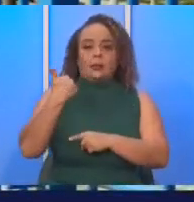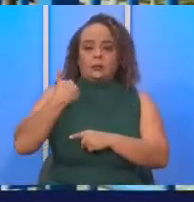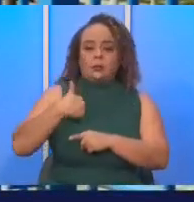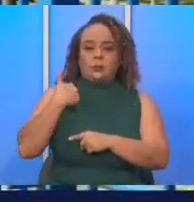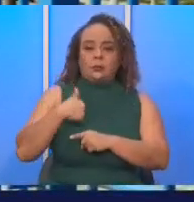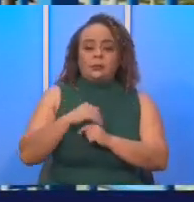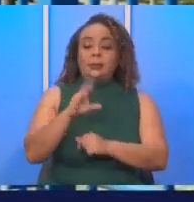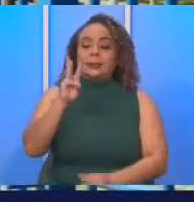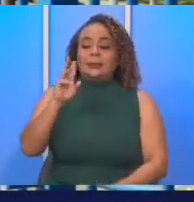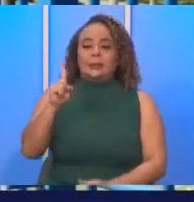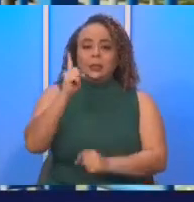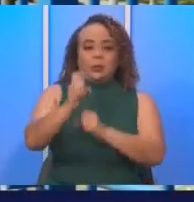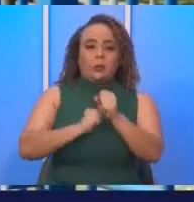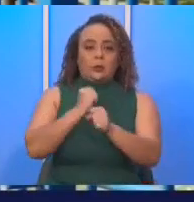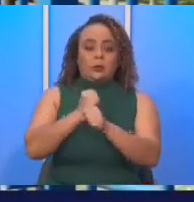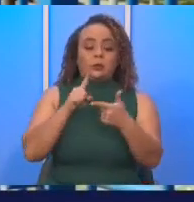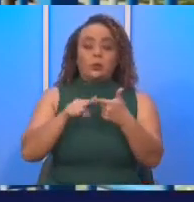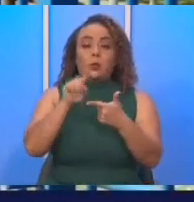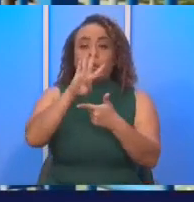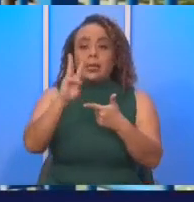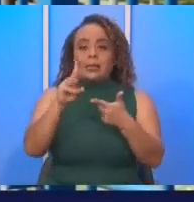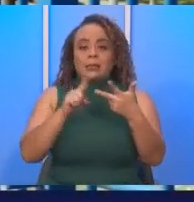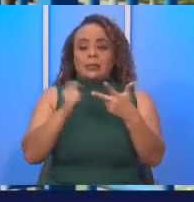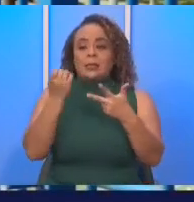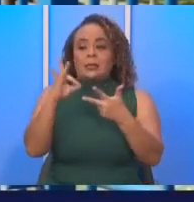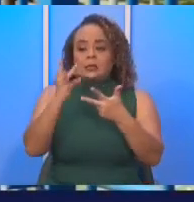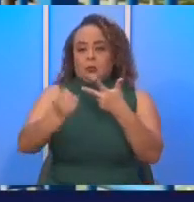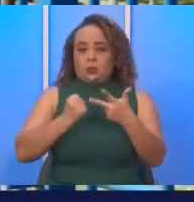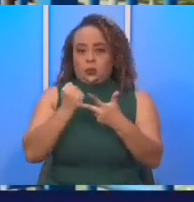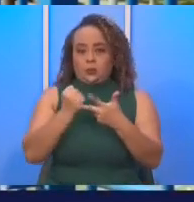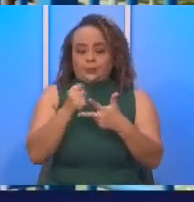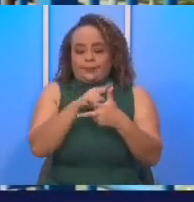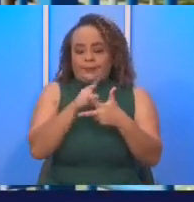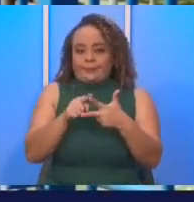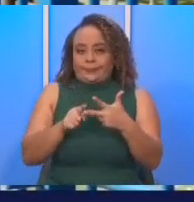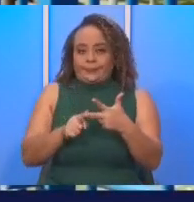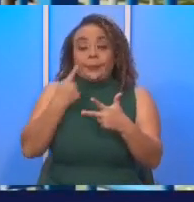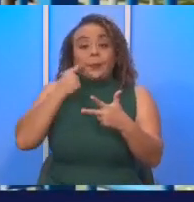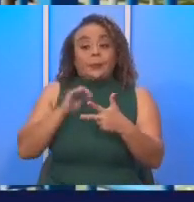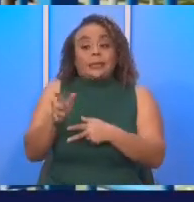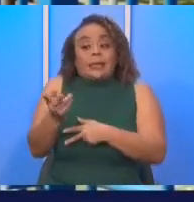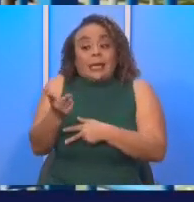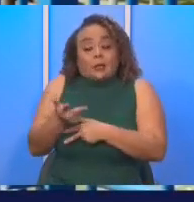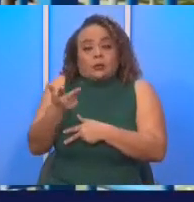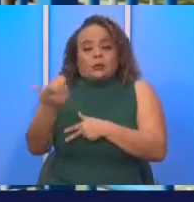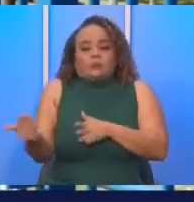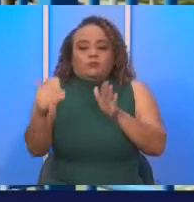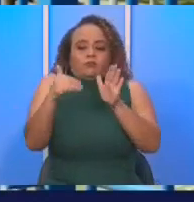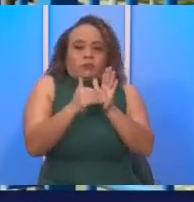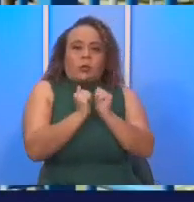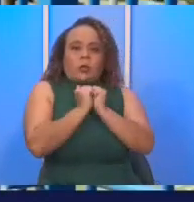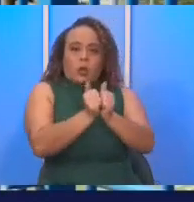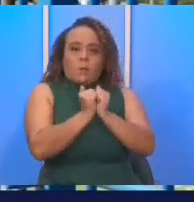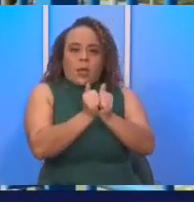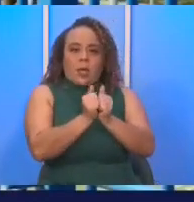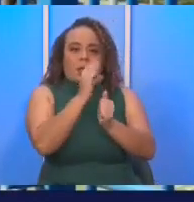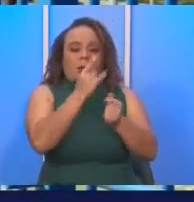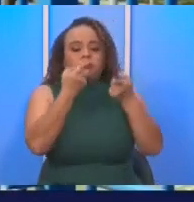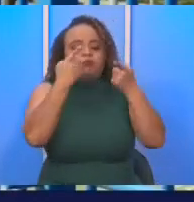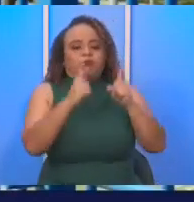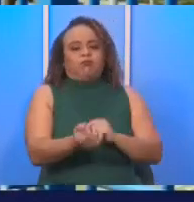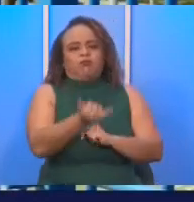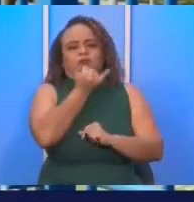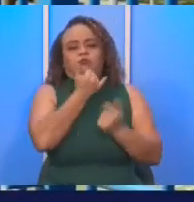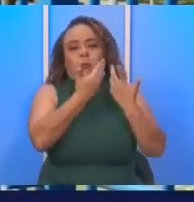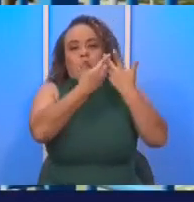de 61 años, 46 años y 18 años. Aparentemente ellos regresaban del tope cuando ocurrió esa falla